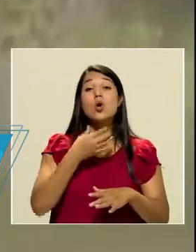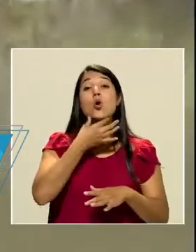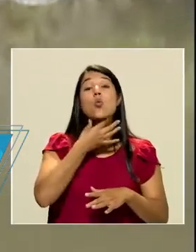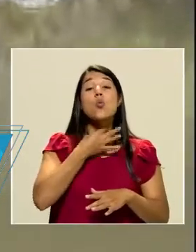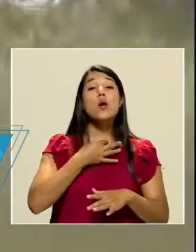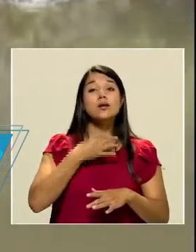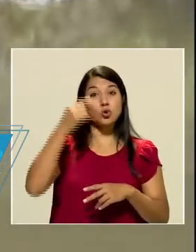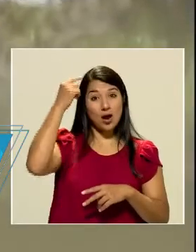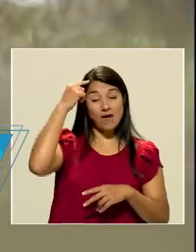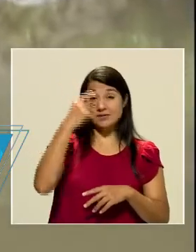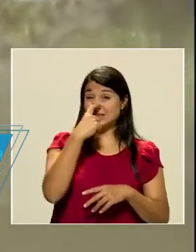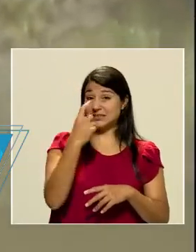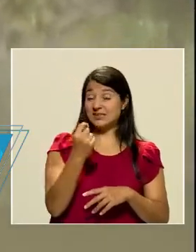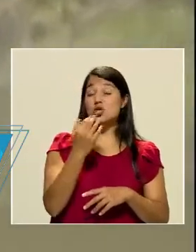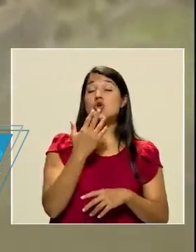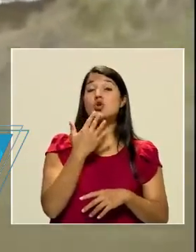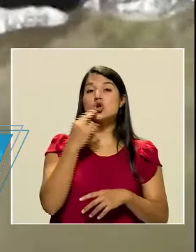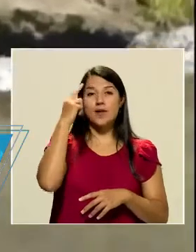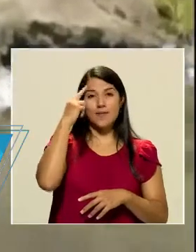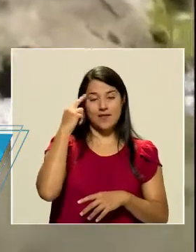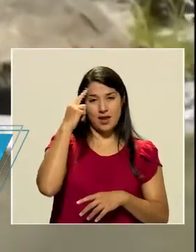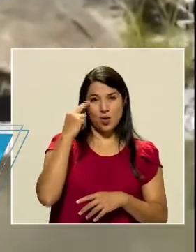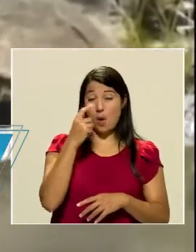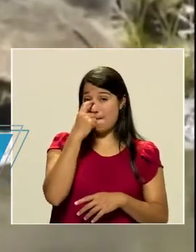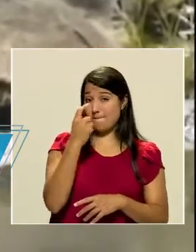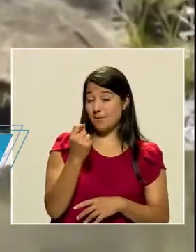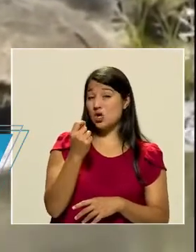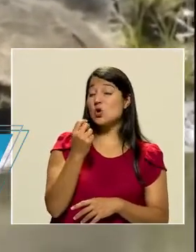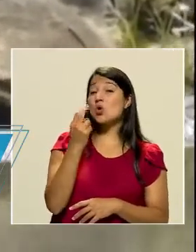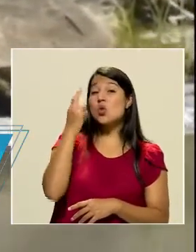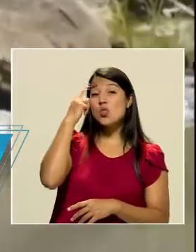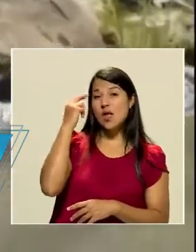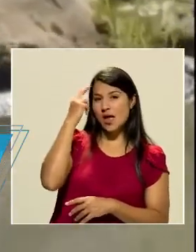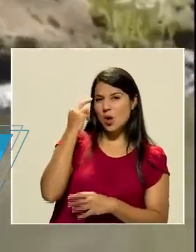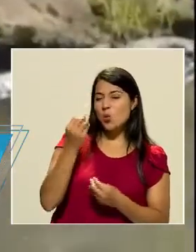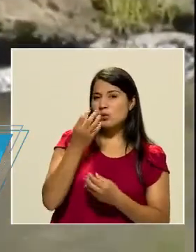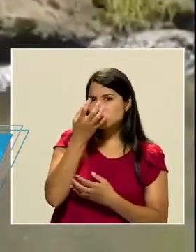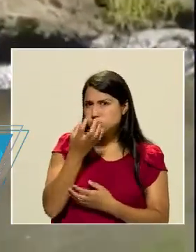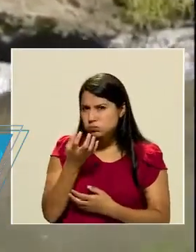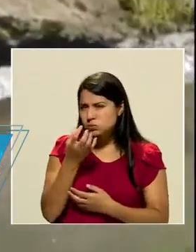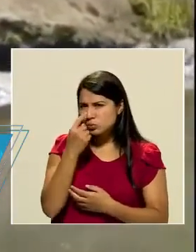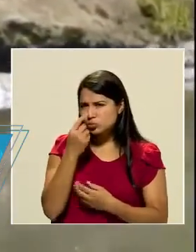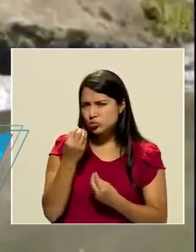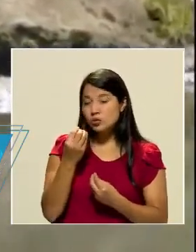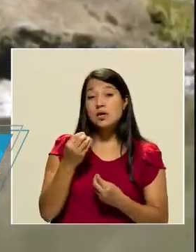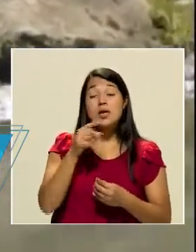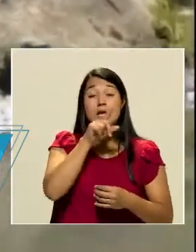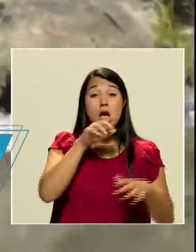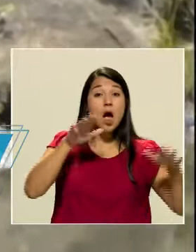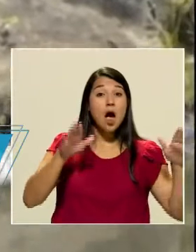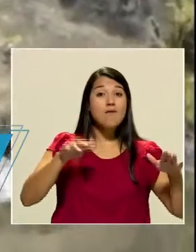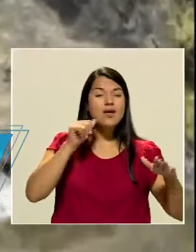la cabeza y el pico son negros. Su pico negro es inusualmente pesado y en el ave adulta el